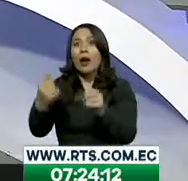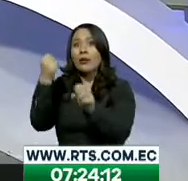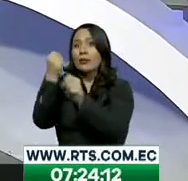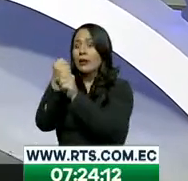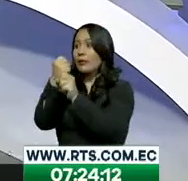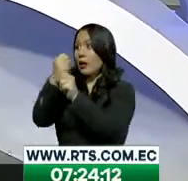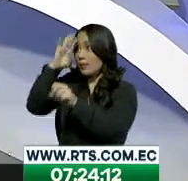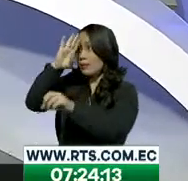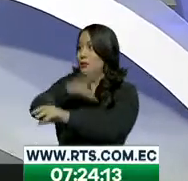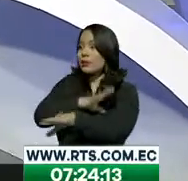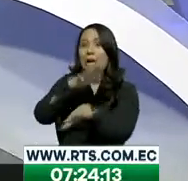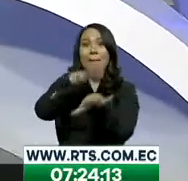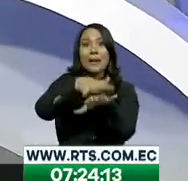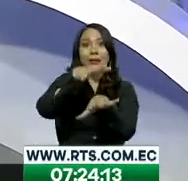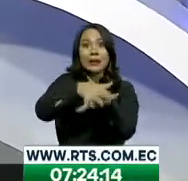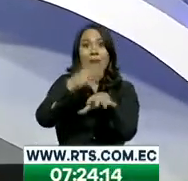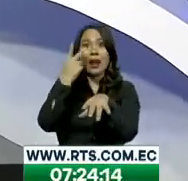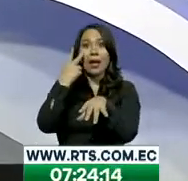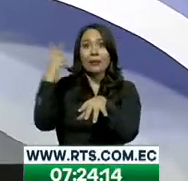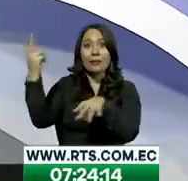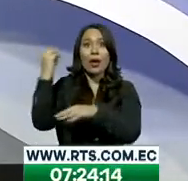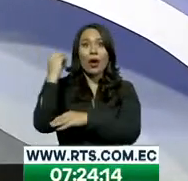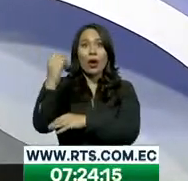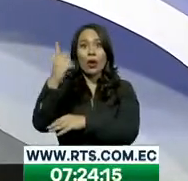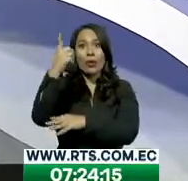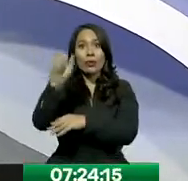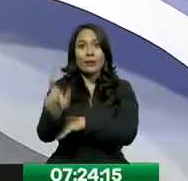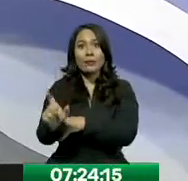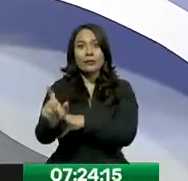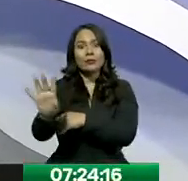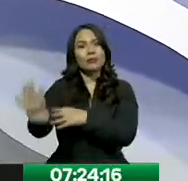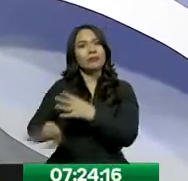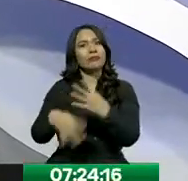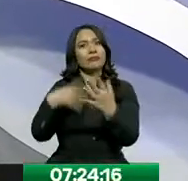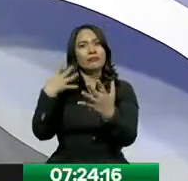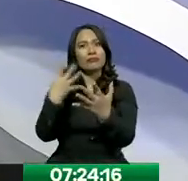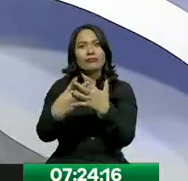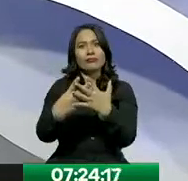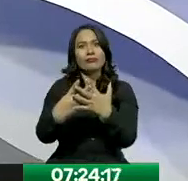el cantón Machala, provincia de El Oro, y una persona fue detenida.